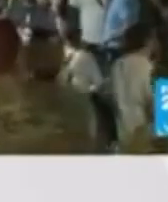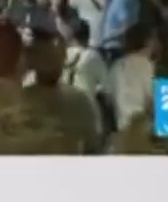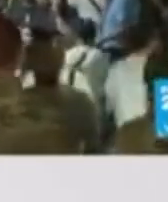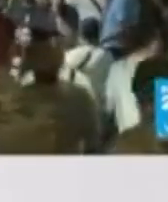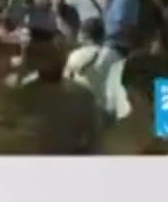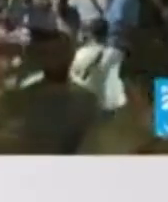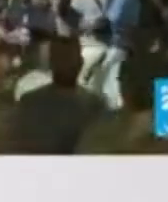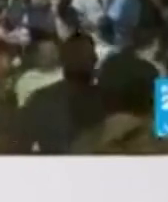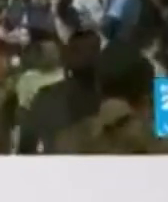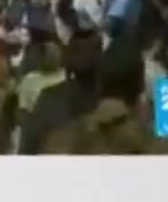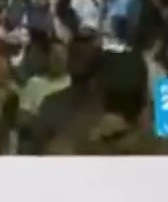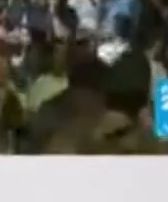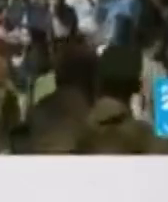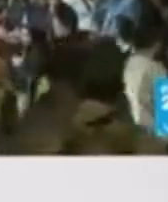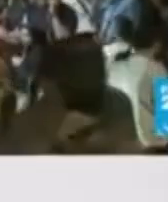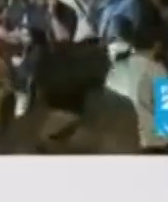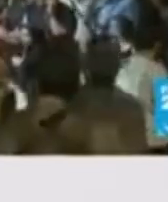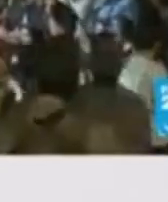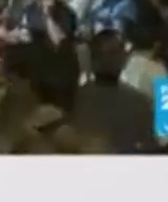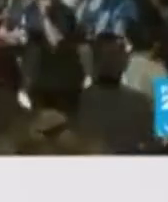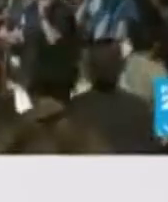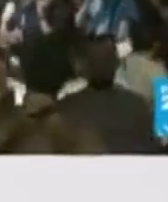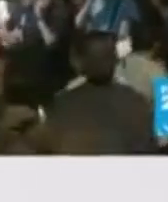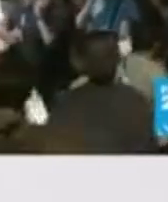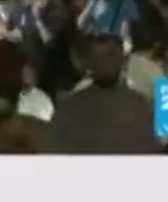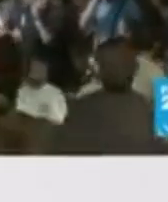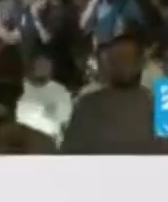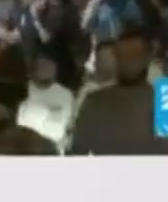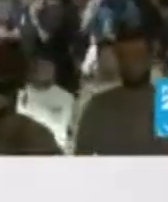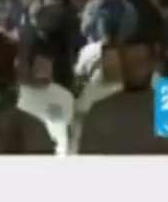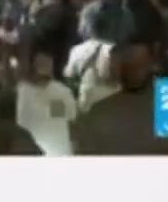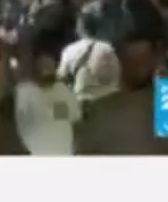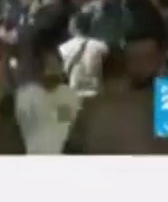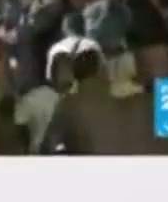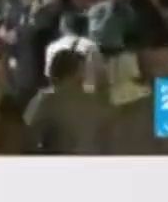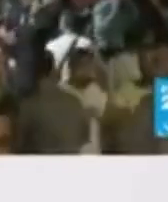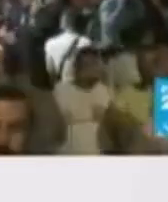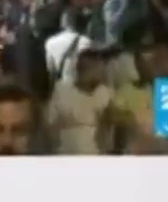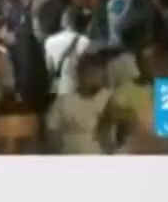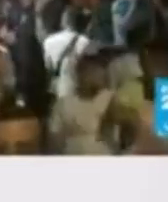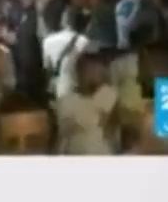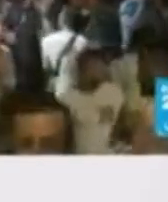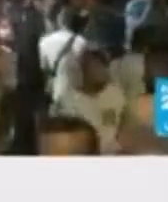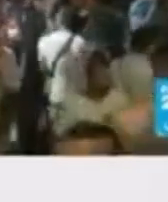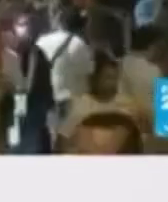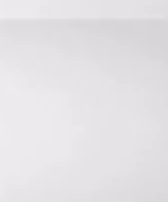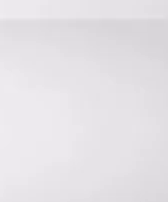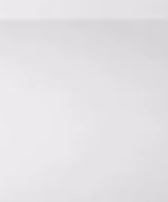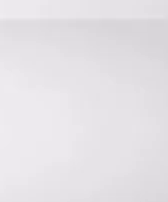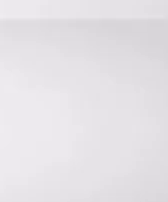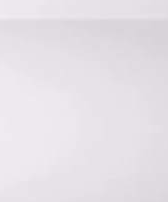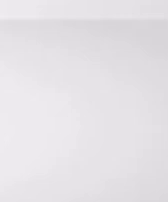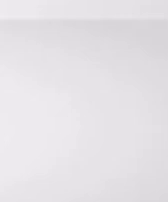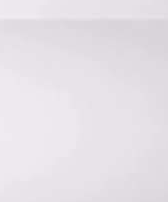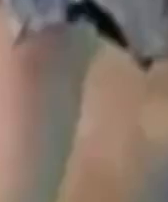caos absoluto y muchos hospitales han tenido que transferir a los heridos de un lugar a otro porque no dan